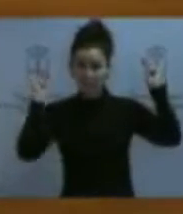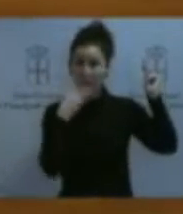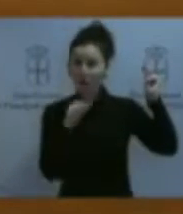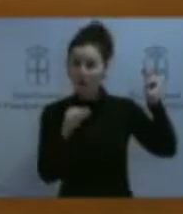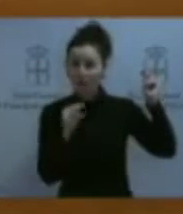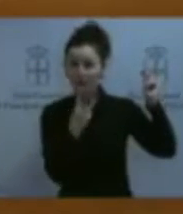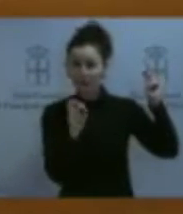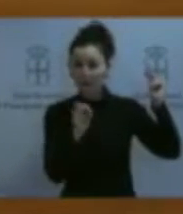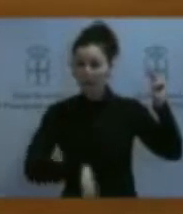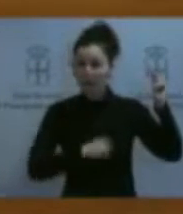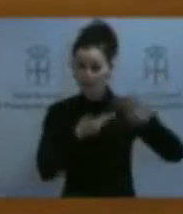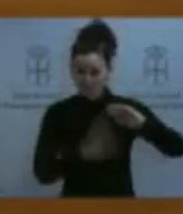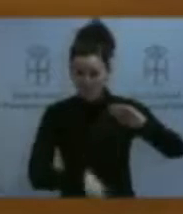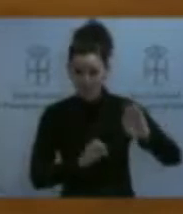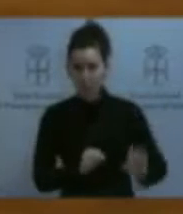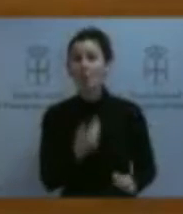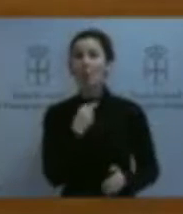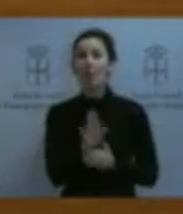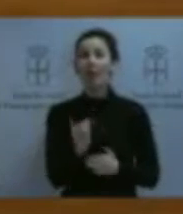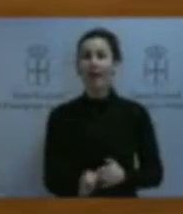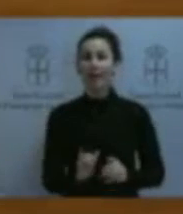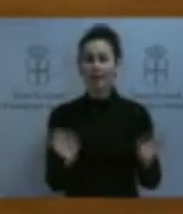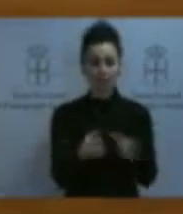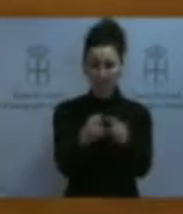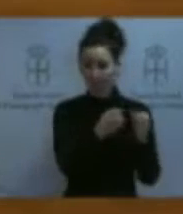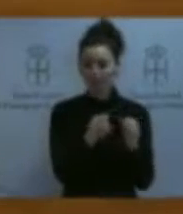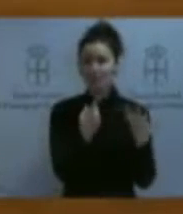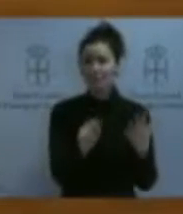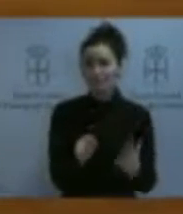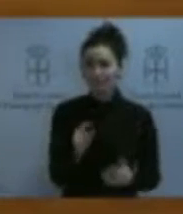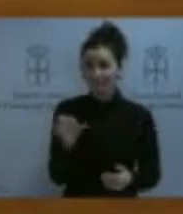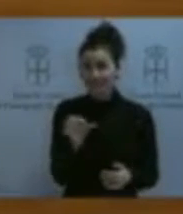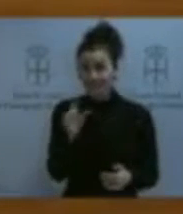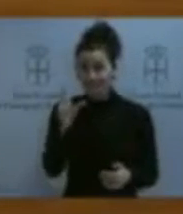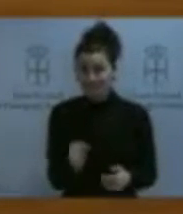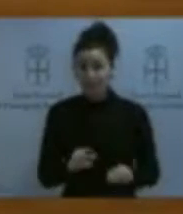Comunidades Asturianas? 60 segundos para echar a los jóvenes del Consejo de Comunidades Asturianas, jóvenes emigrantes, 100.000,